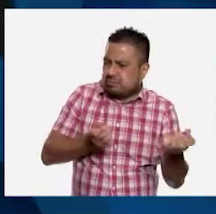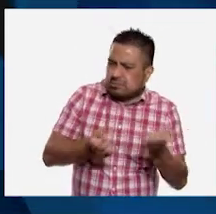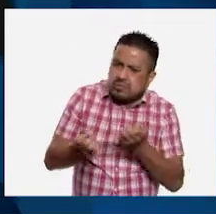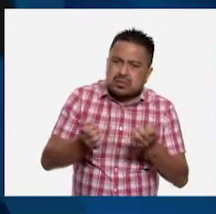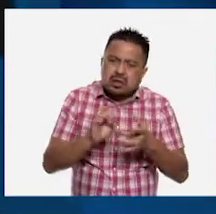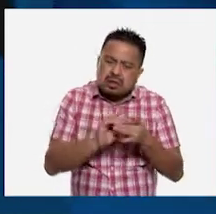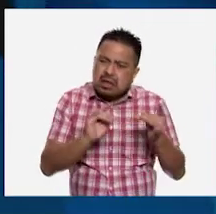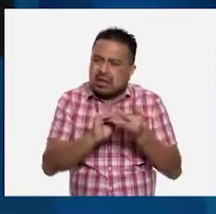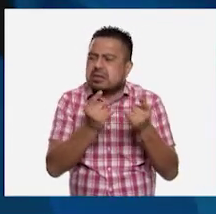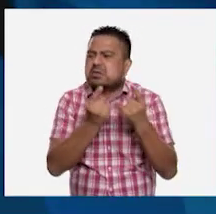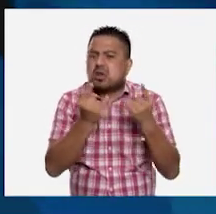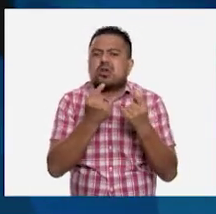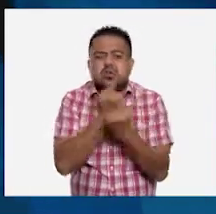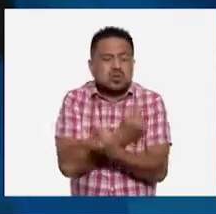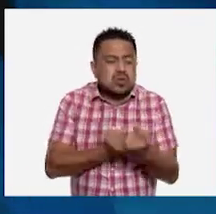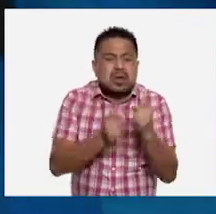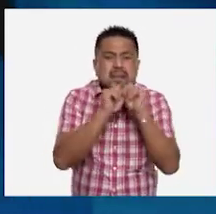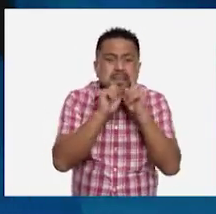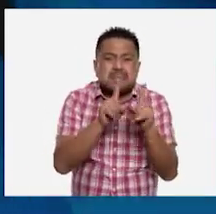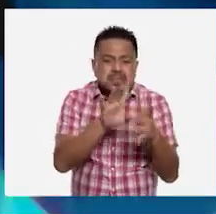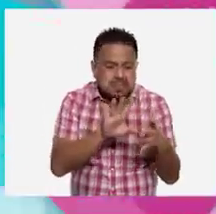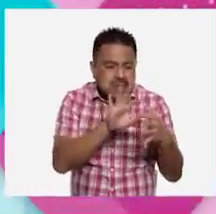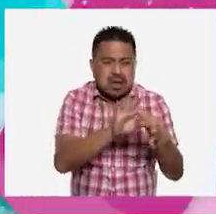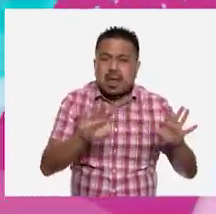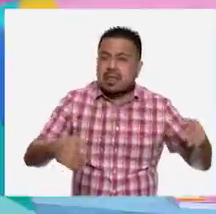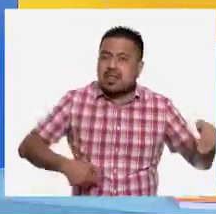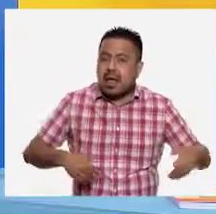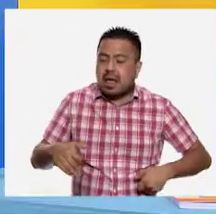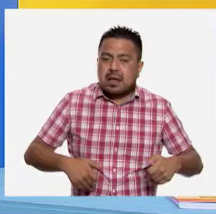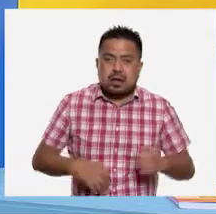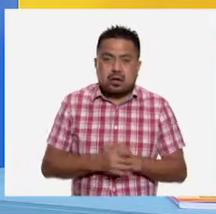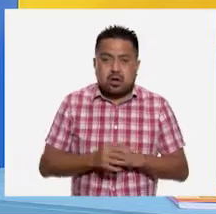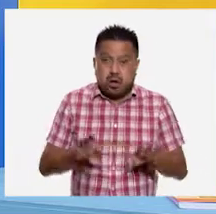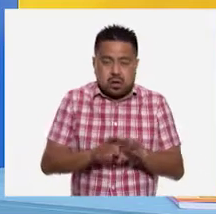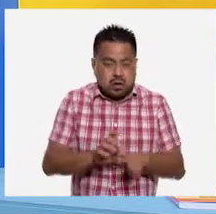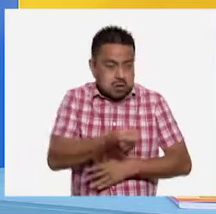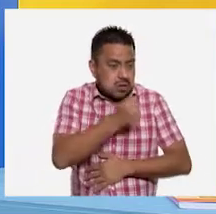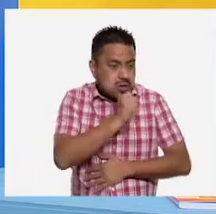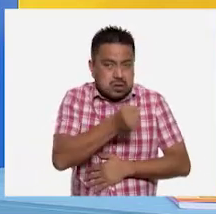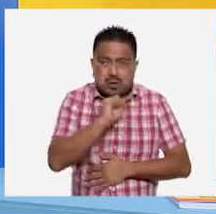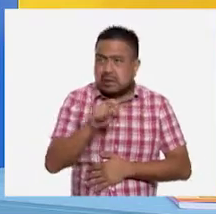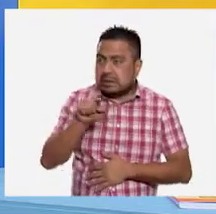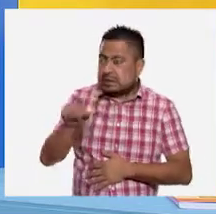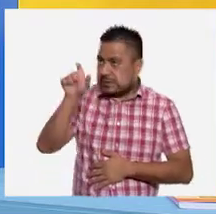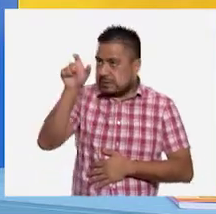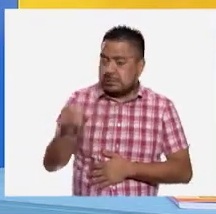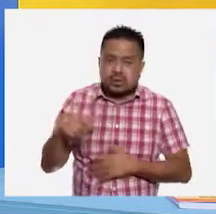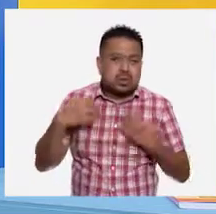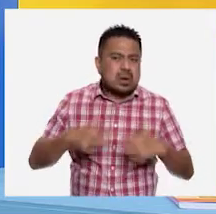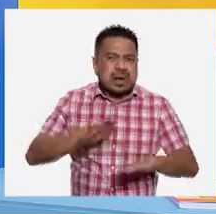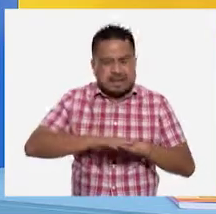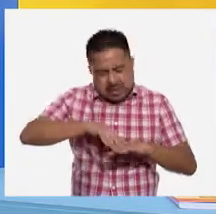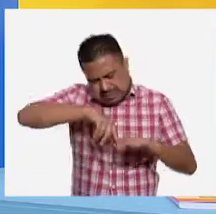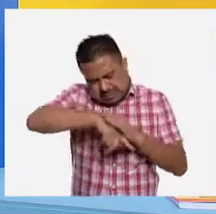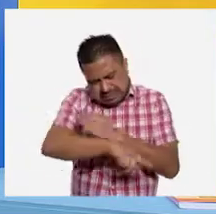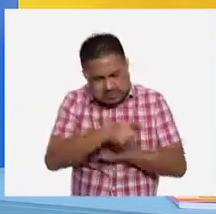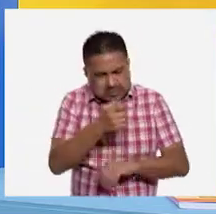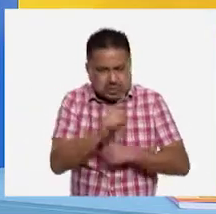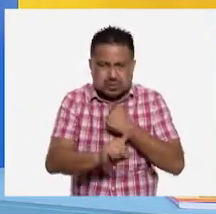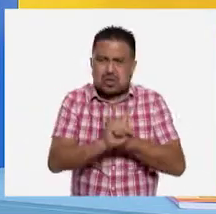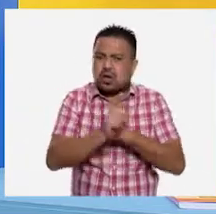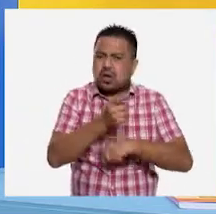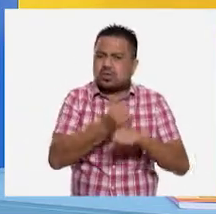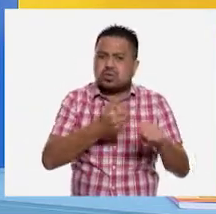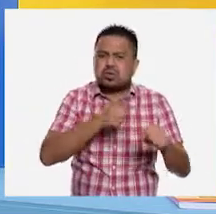crónicas y también cuentos para niños y adaptaciones teatrales. Como periodista, Elenia Poniatowska se ha adentrado en los conflictos sociales